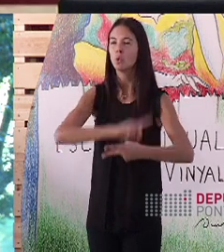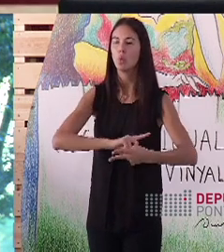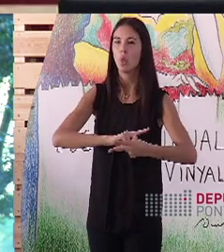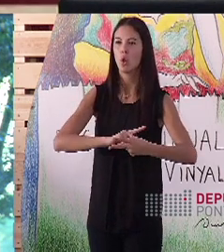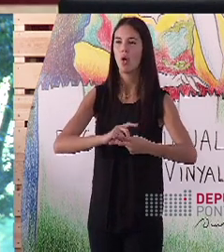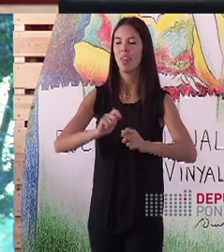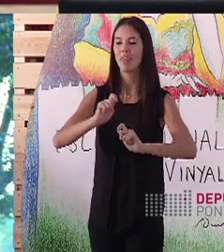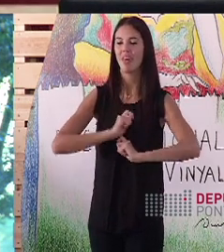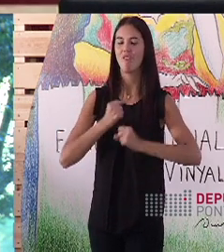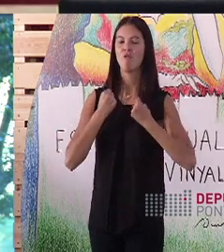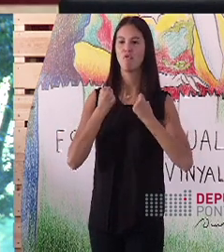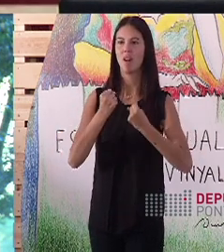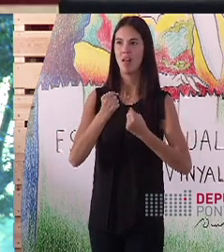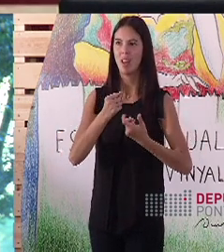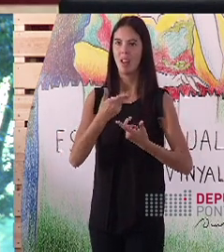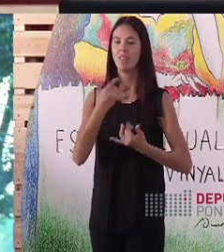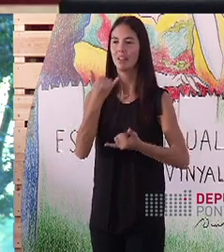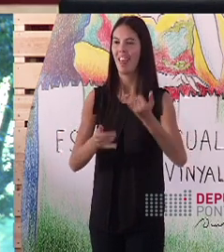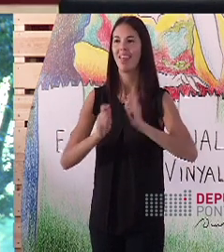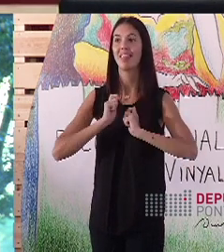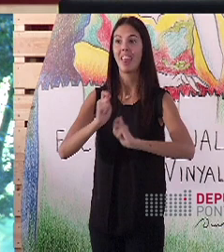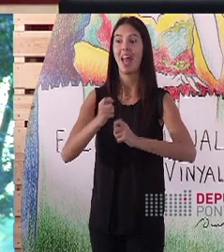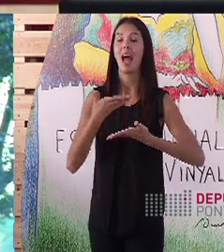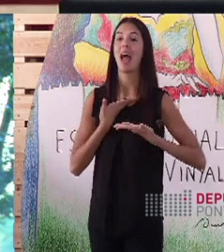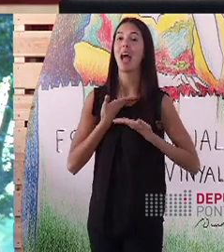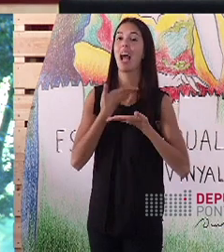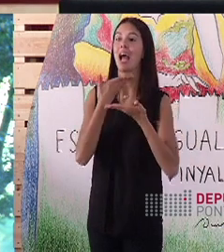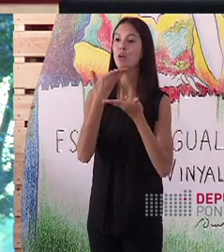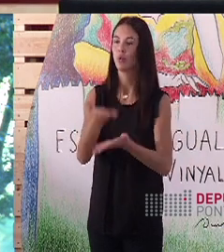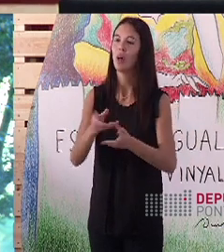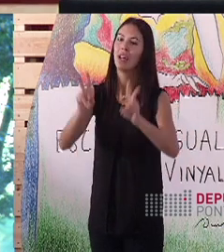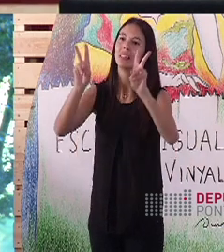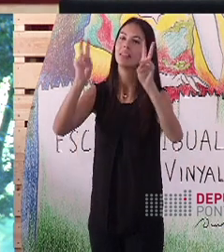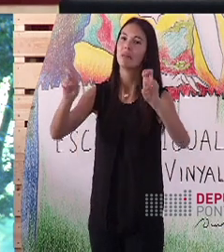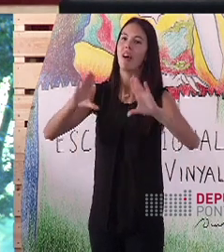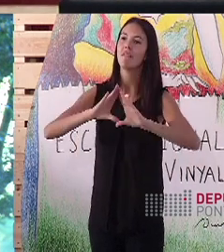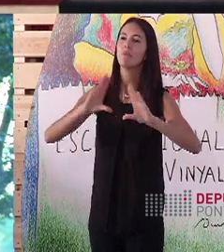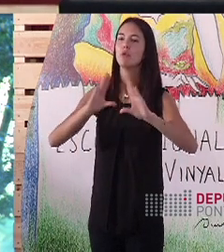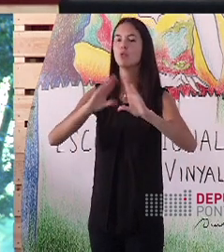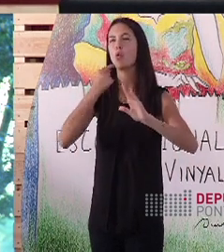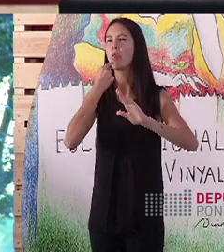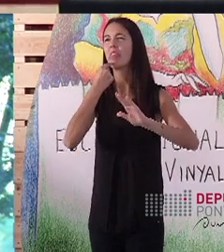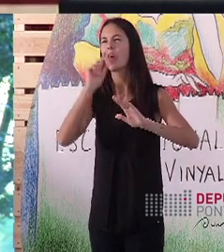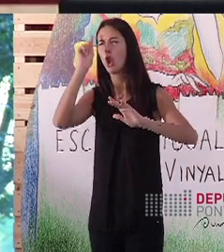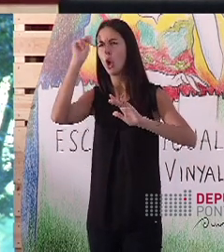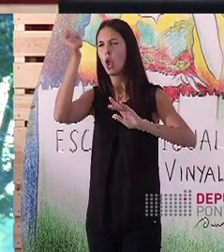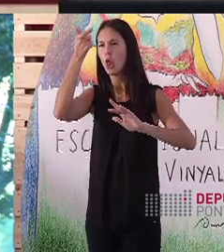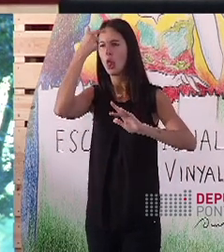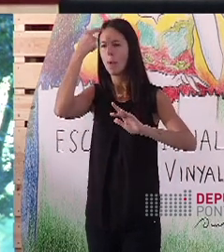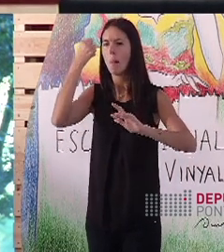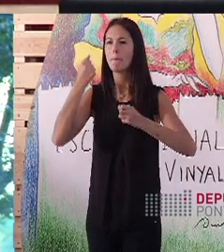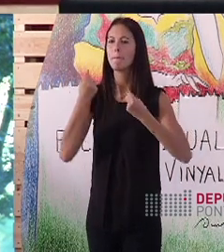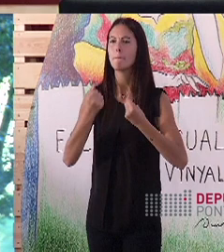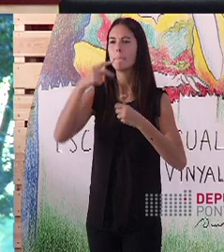y proporciona un balón de oxígeno a esto que el feminismo ha conceptualizado como